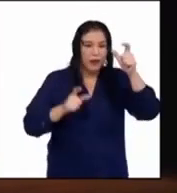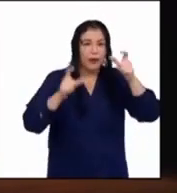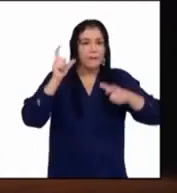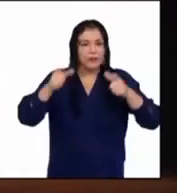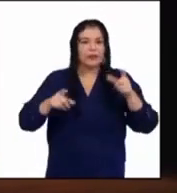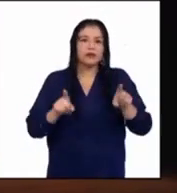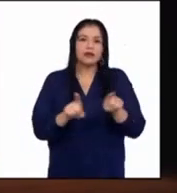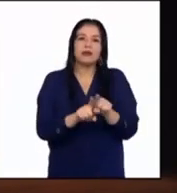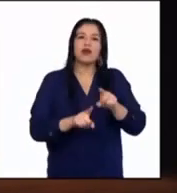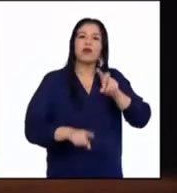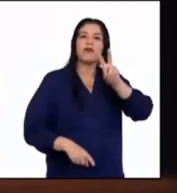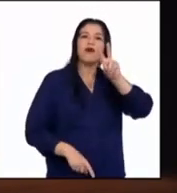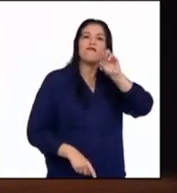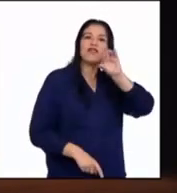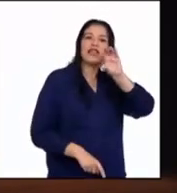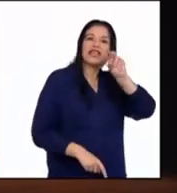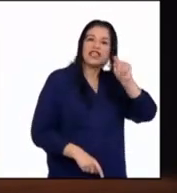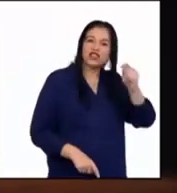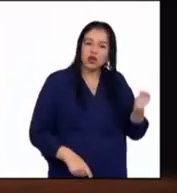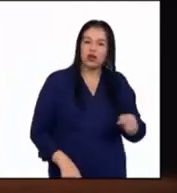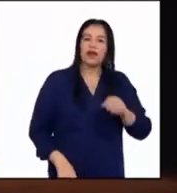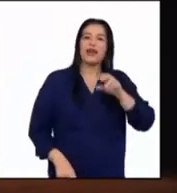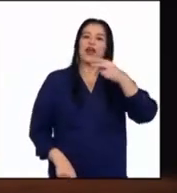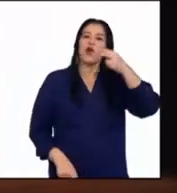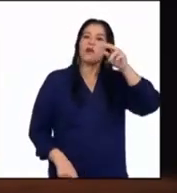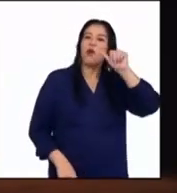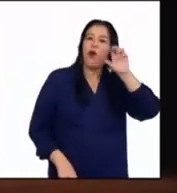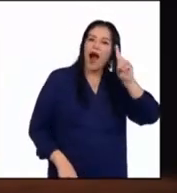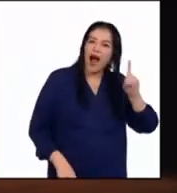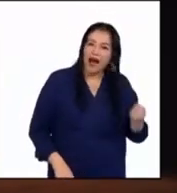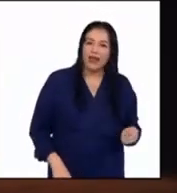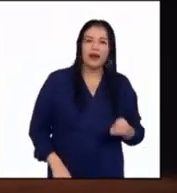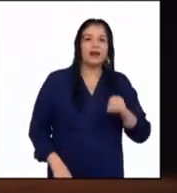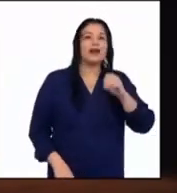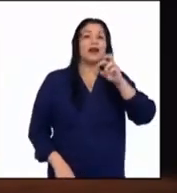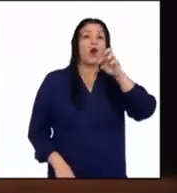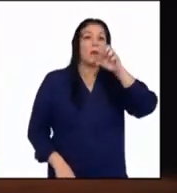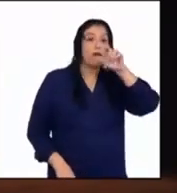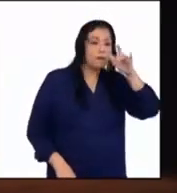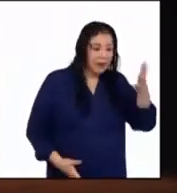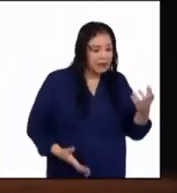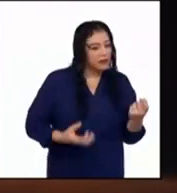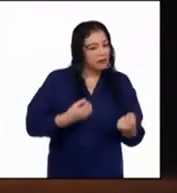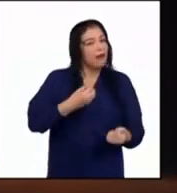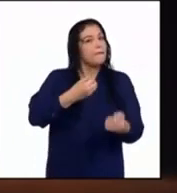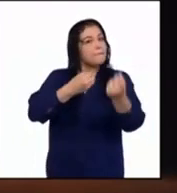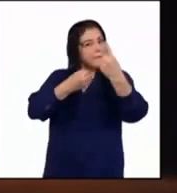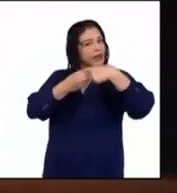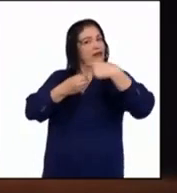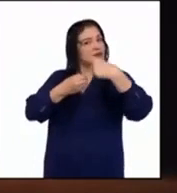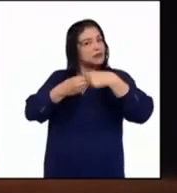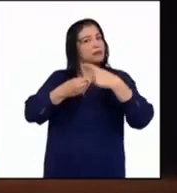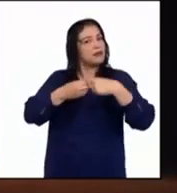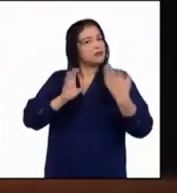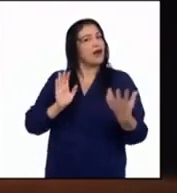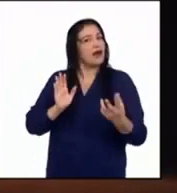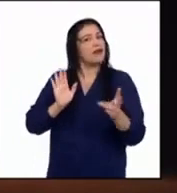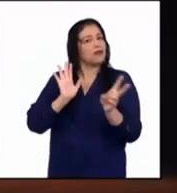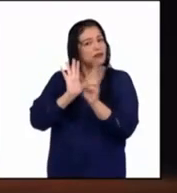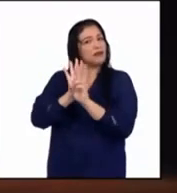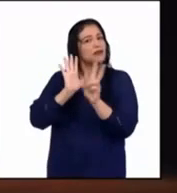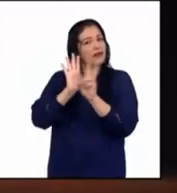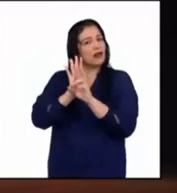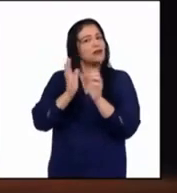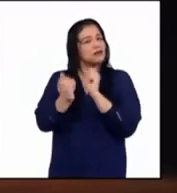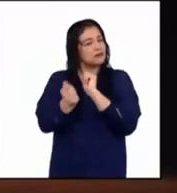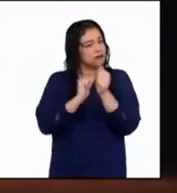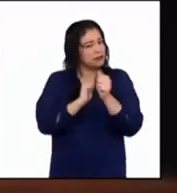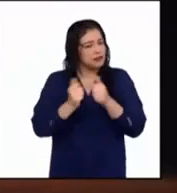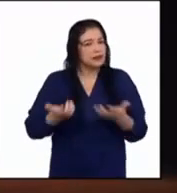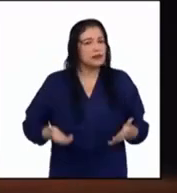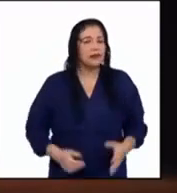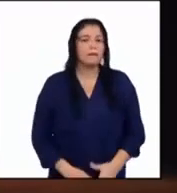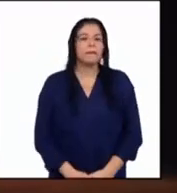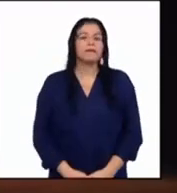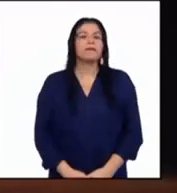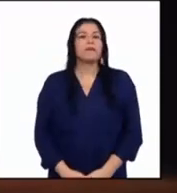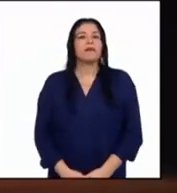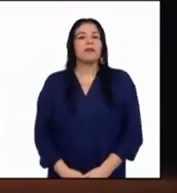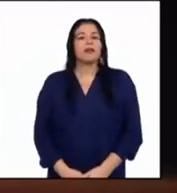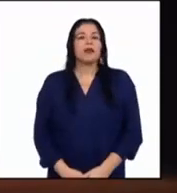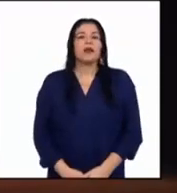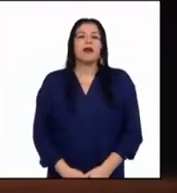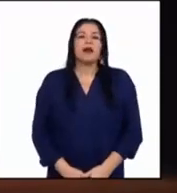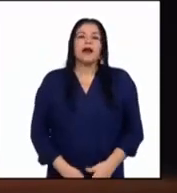como Víctor, como Ada, como Patrick, que habían participado de estas formas de voluntariado emprendedor, de este concurso,